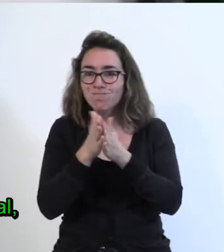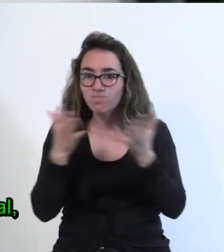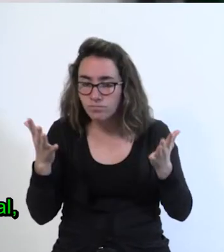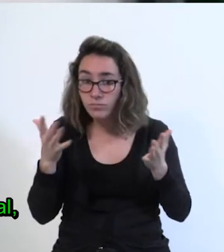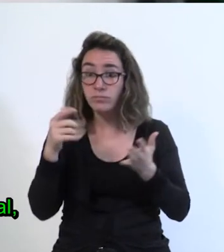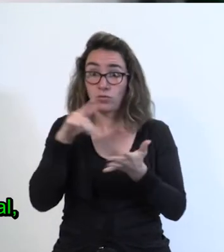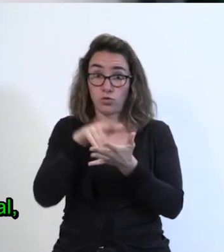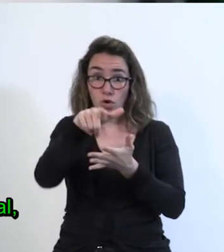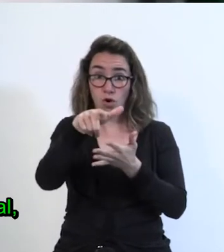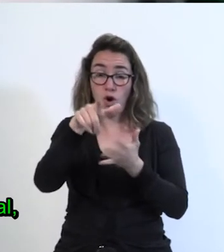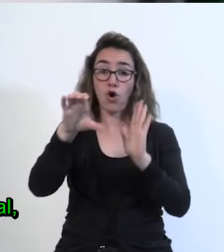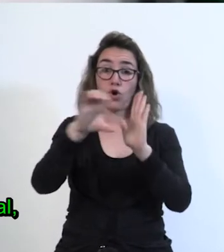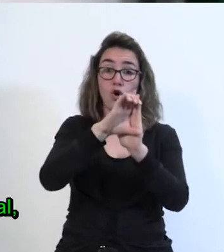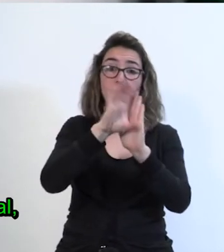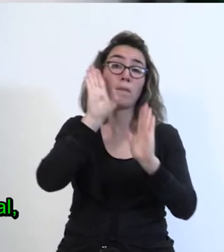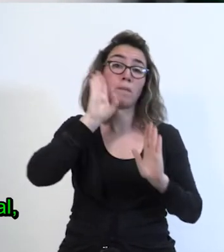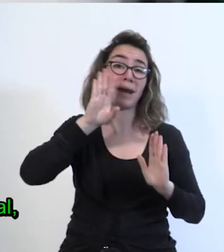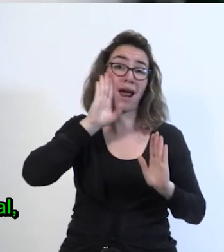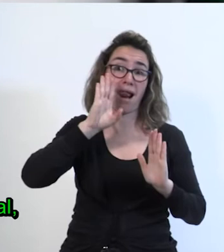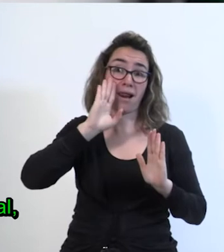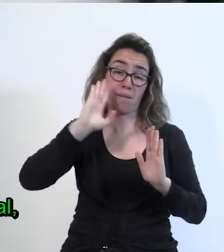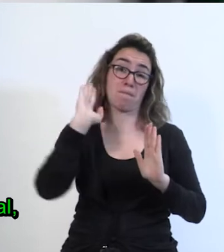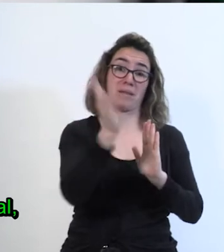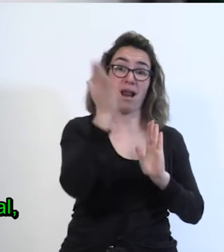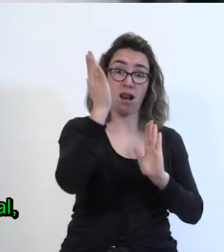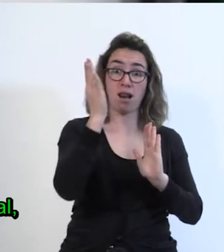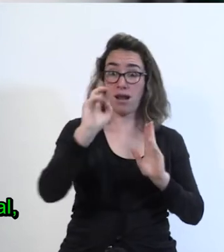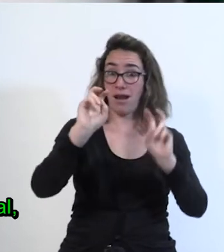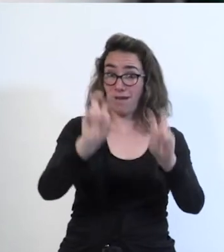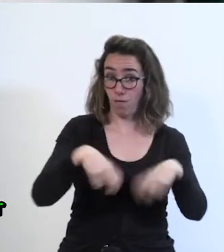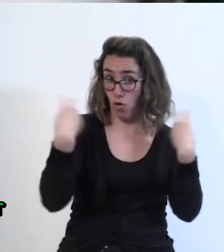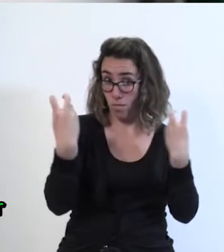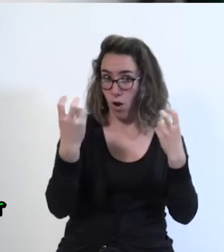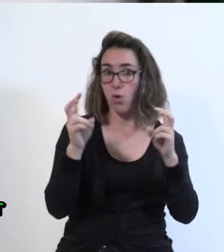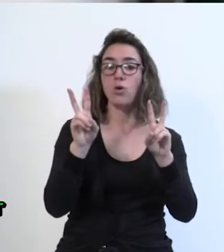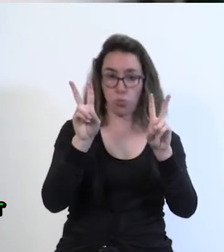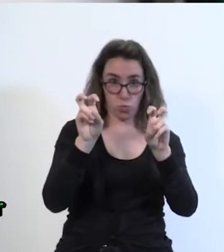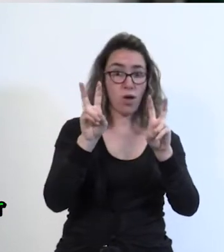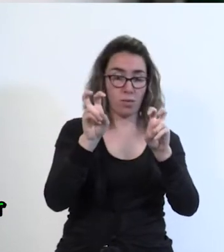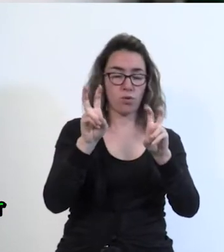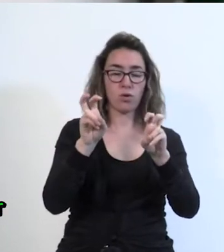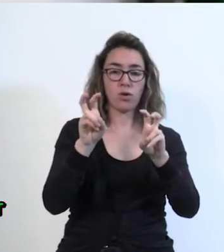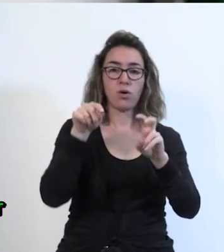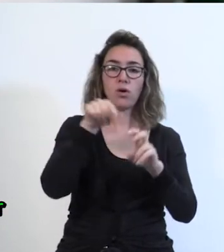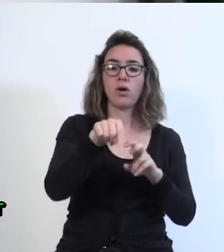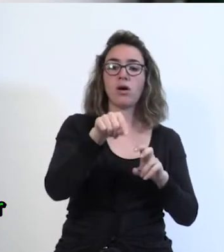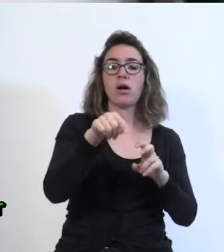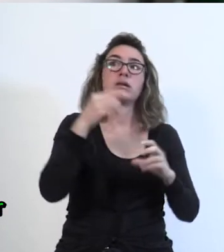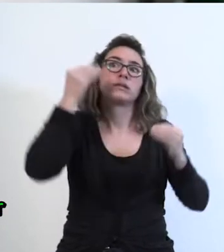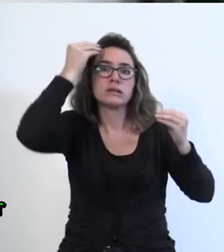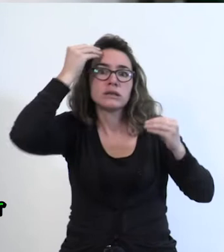la reforma Código Penal, en el nuevo Código Penal que iba, se suponía,